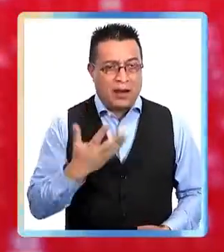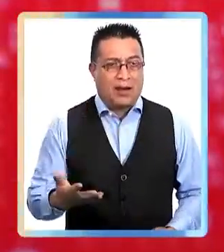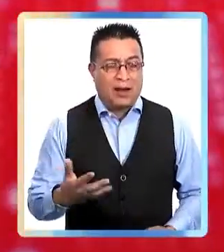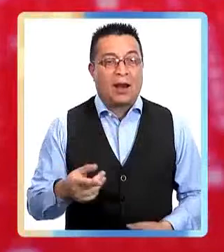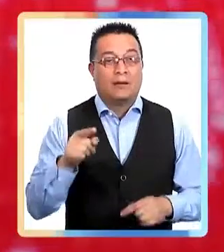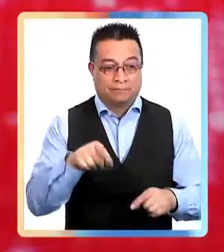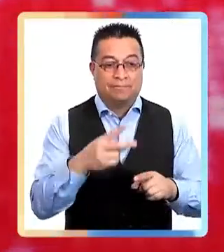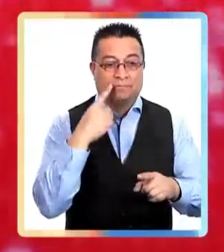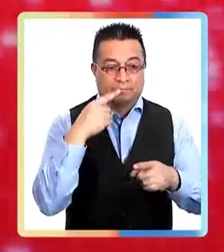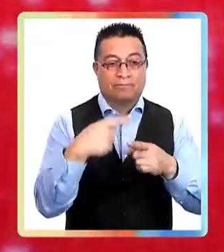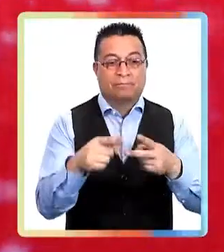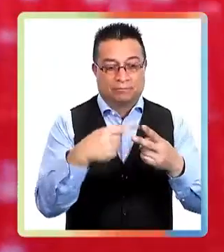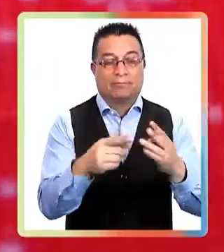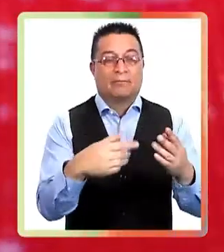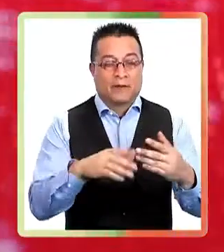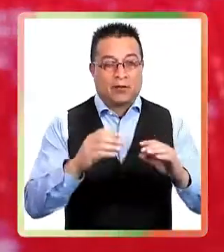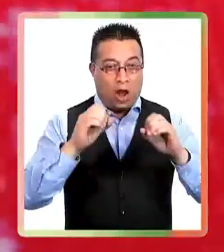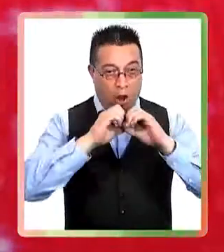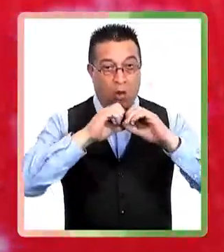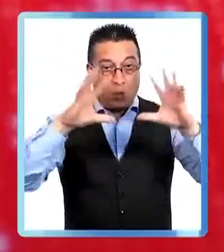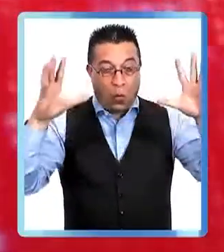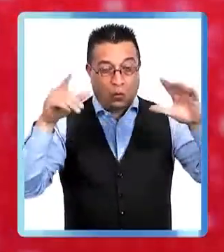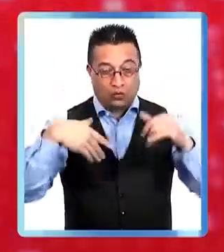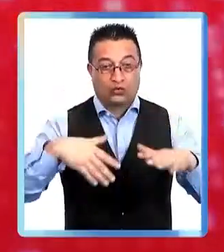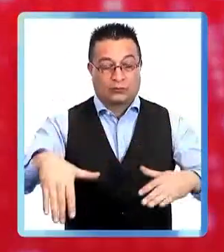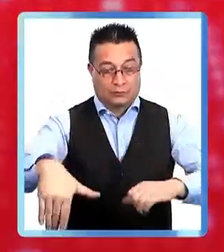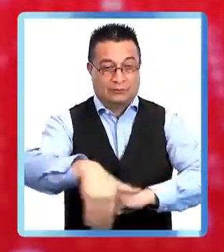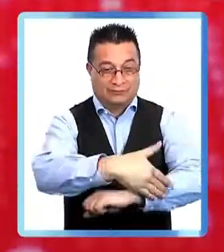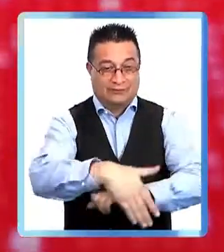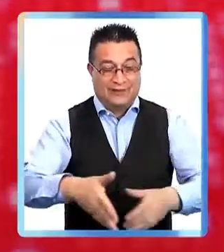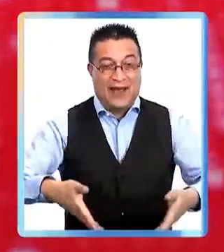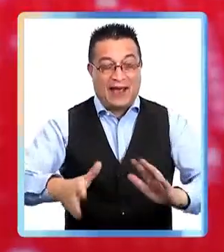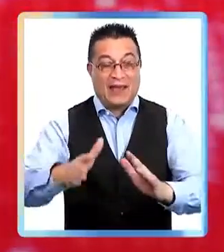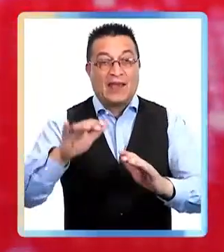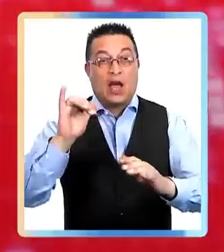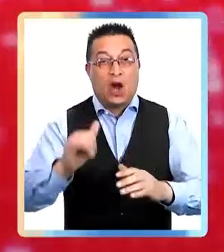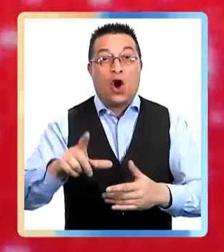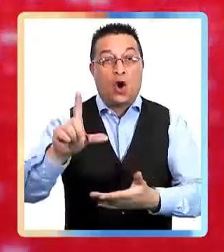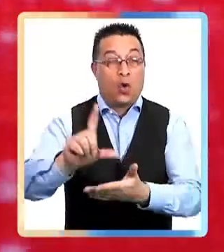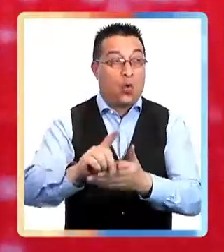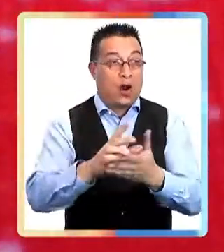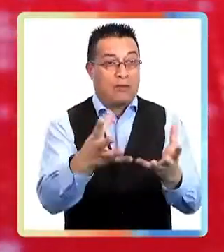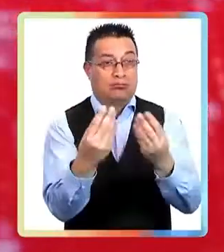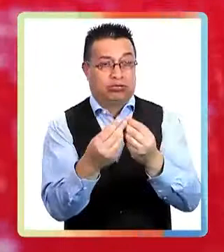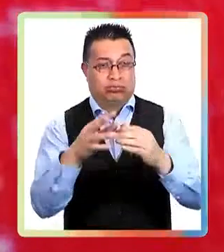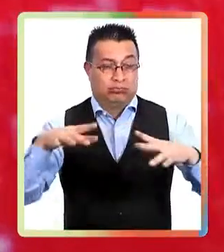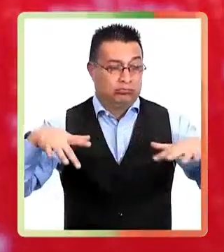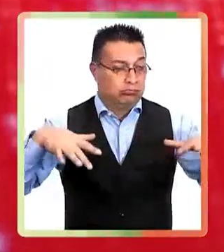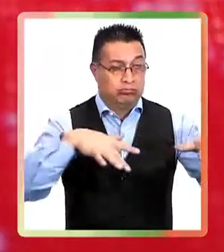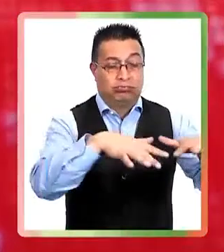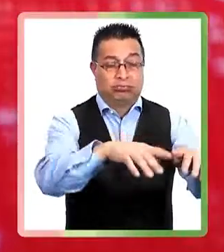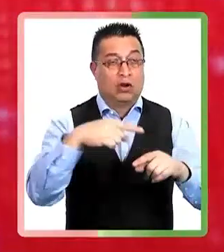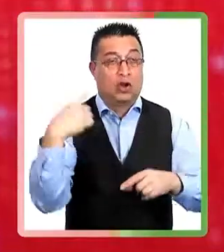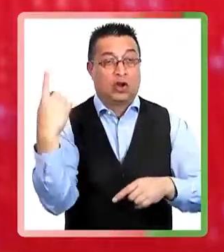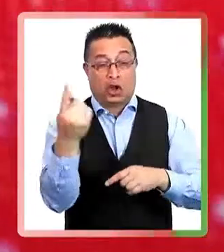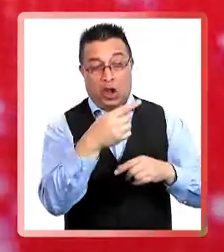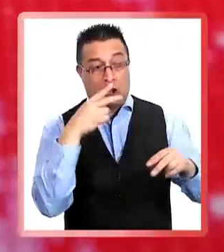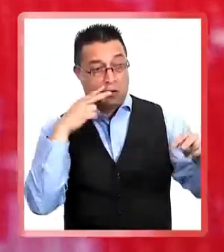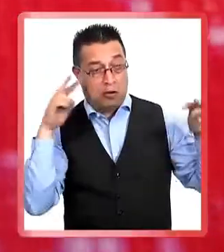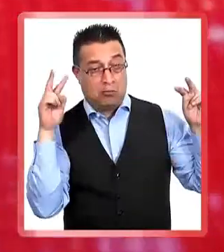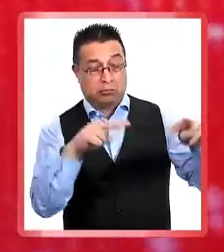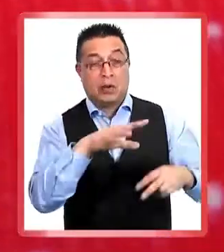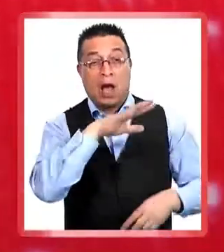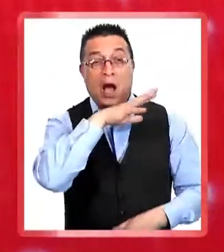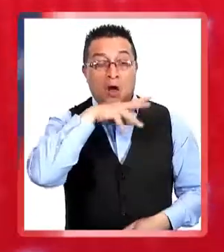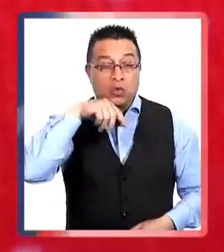Episodios que se vivieron a plena luz del día, en la vía pública o recintos de alta afluencia de personas, a vista y paciencia